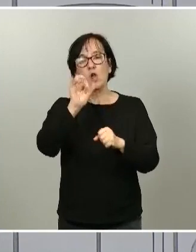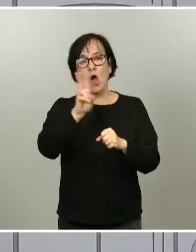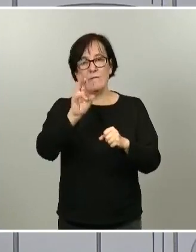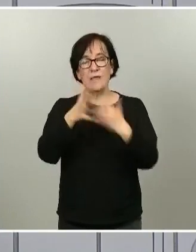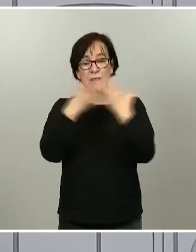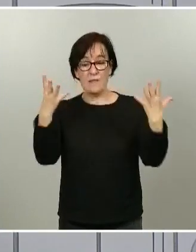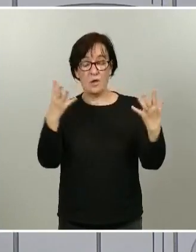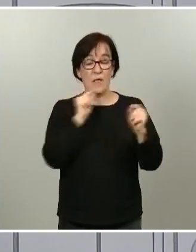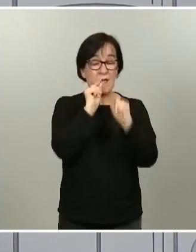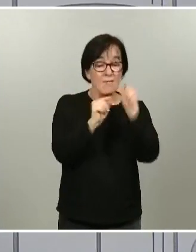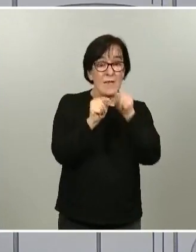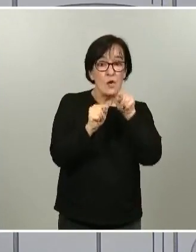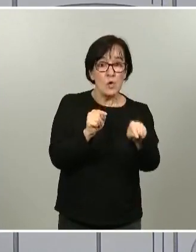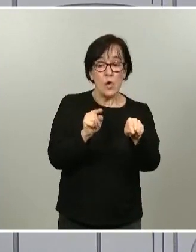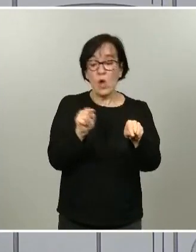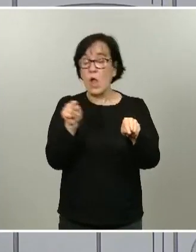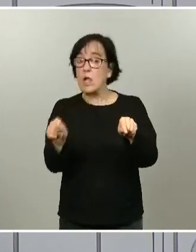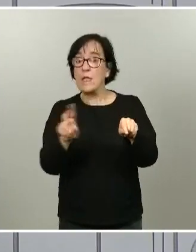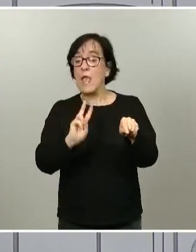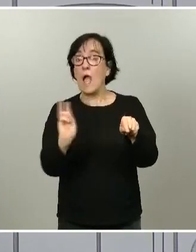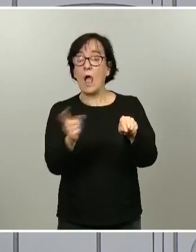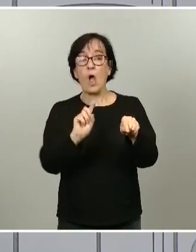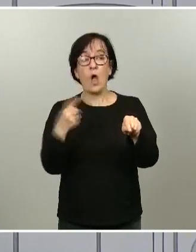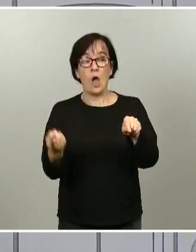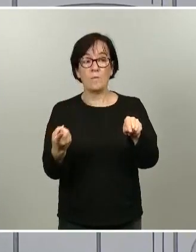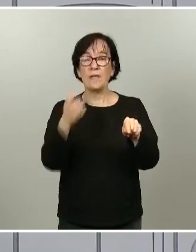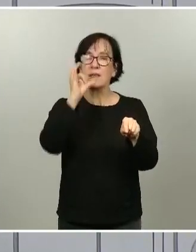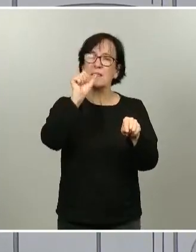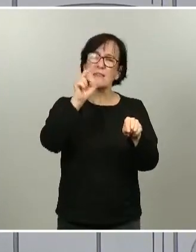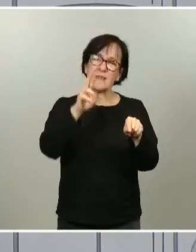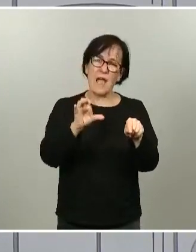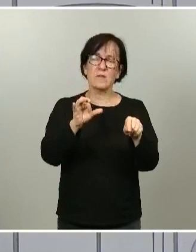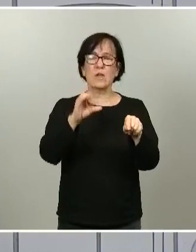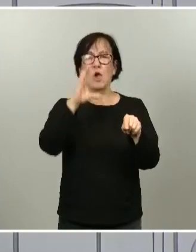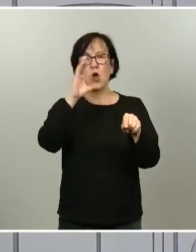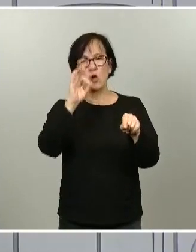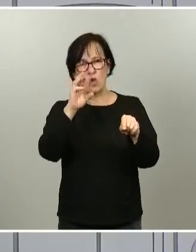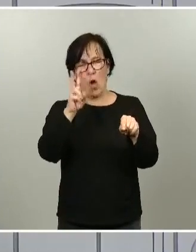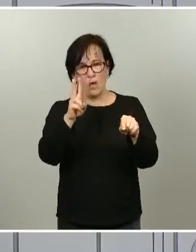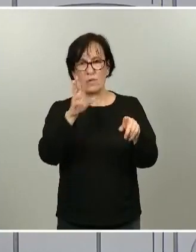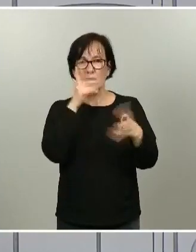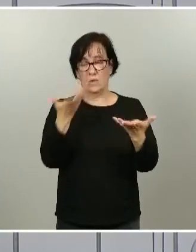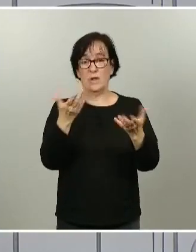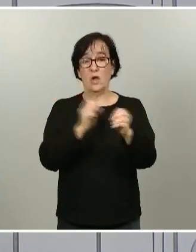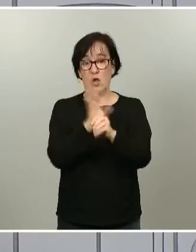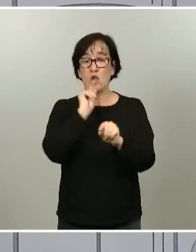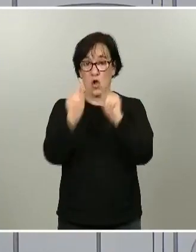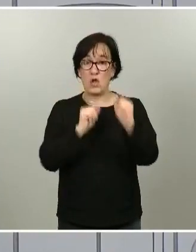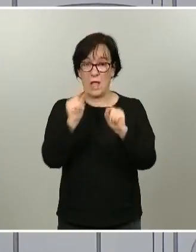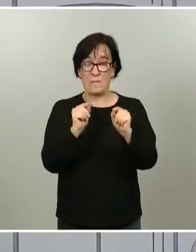produce una y la otra se llaman SARS-CoV, quiere decir coronavirus. La primera,